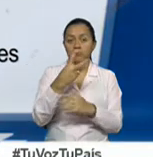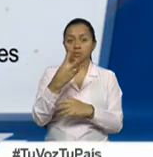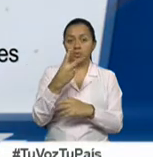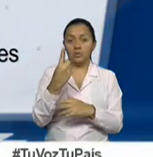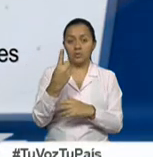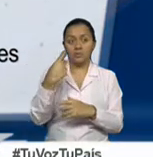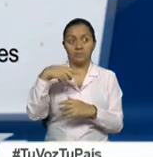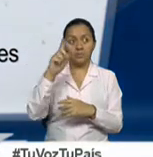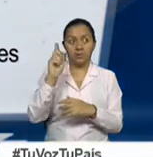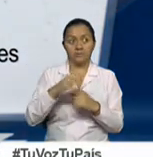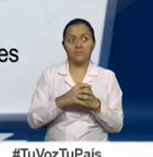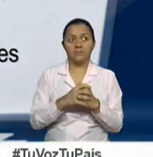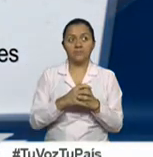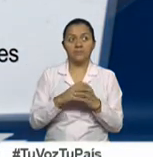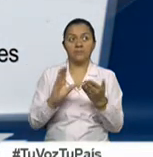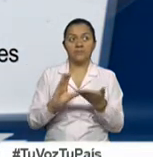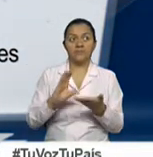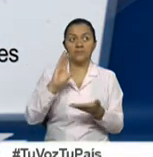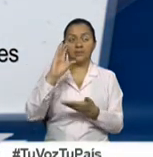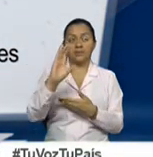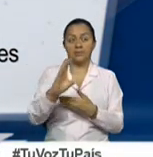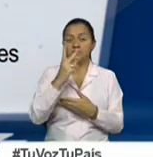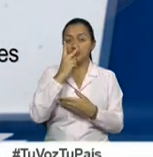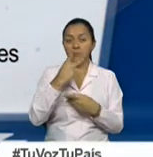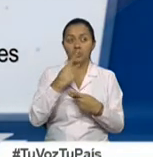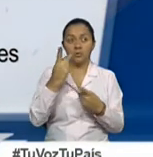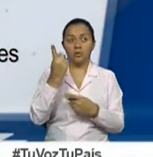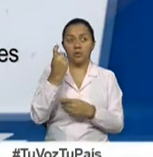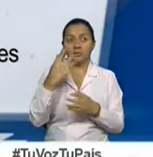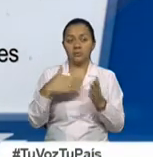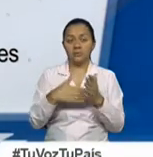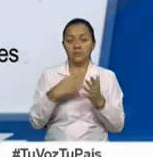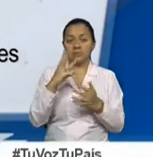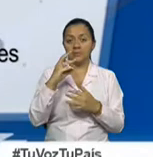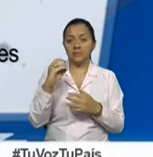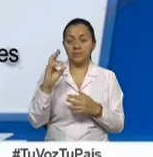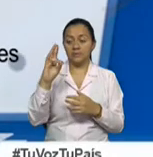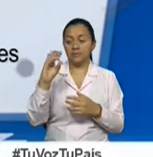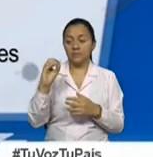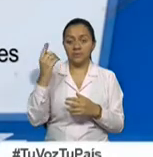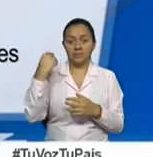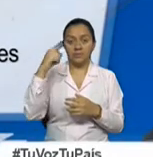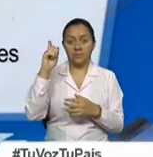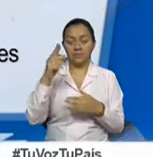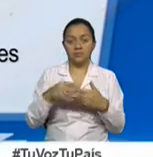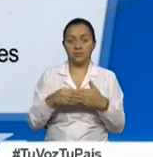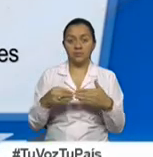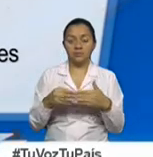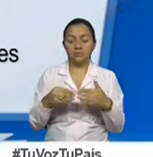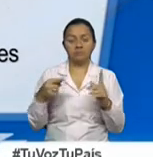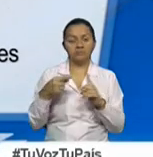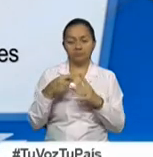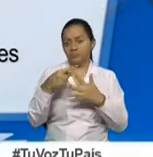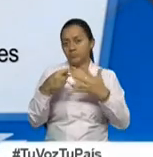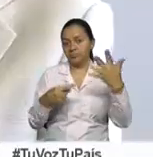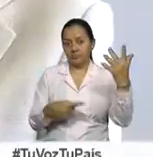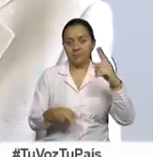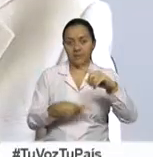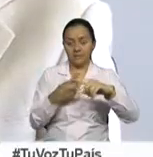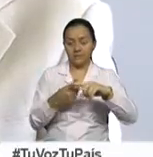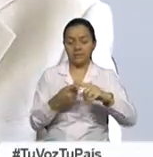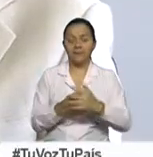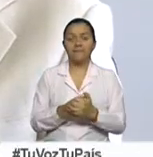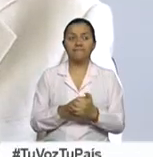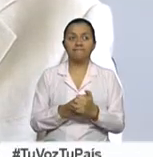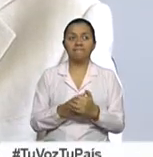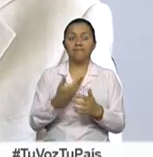millones de dólares, financiamiento público 11.670 millones de dólares, entre otros rubros. El